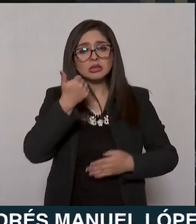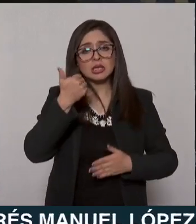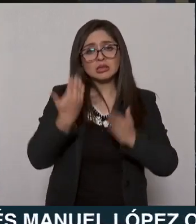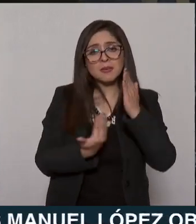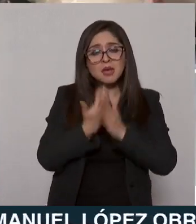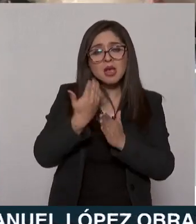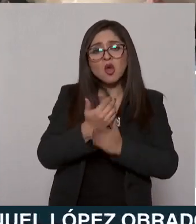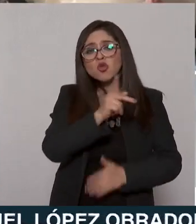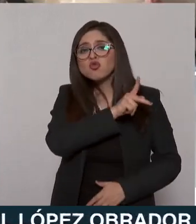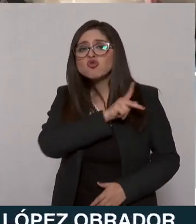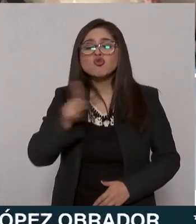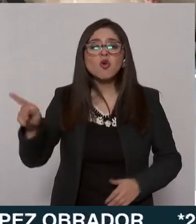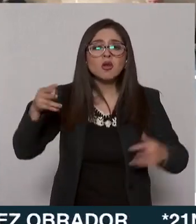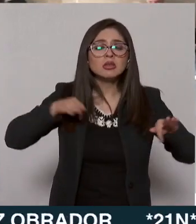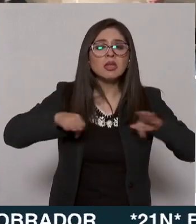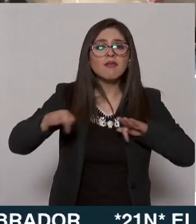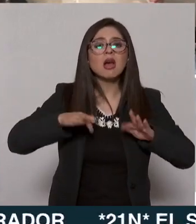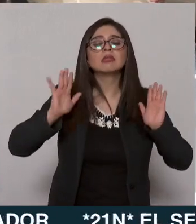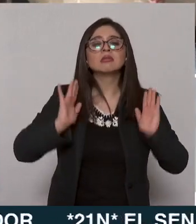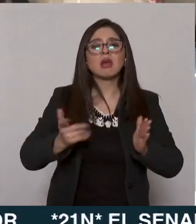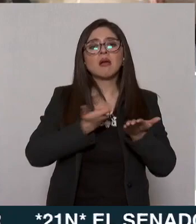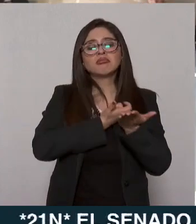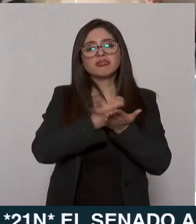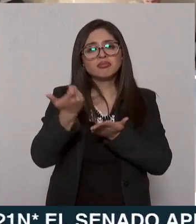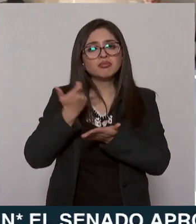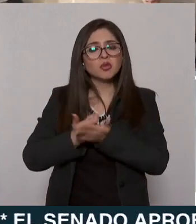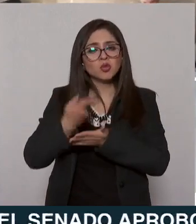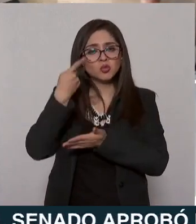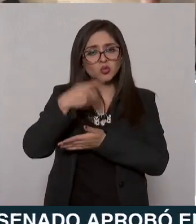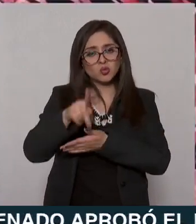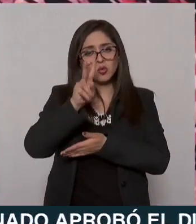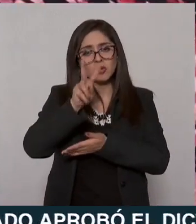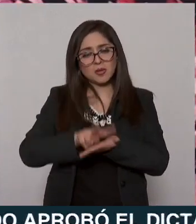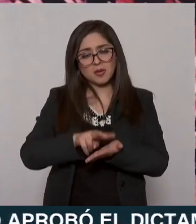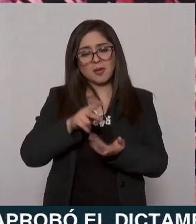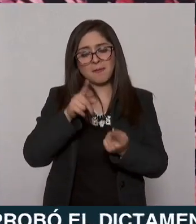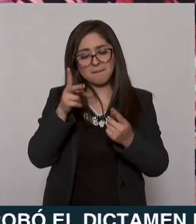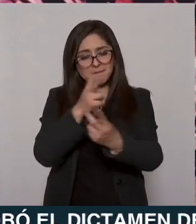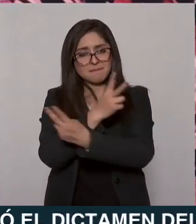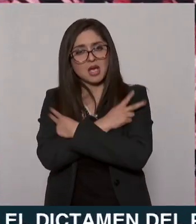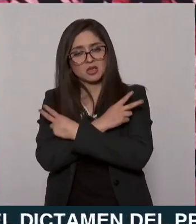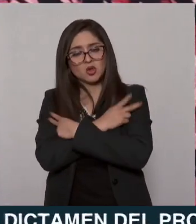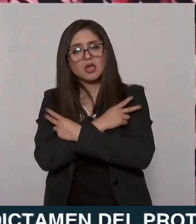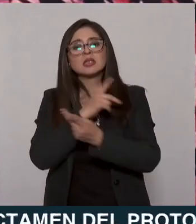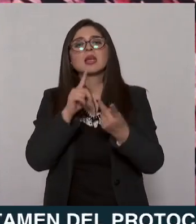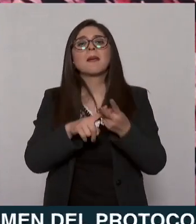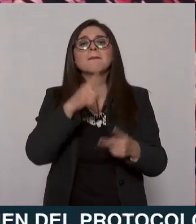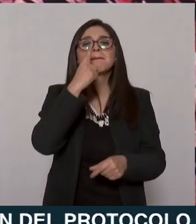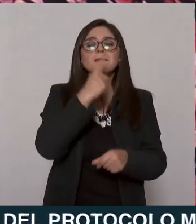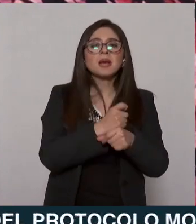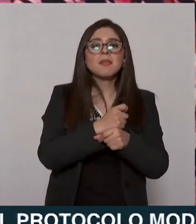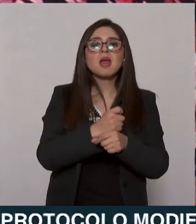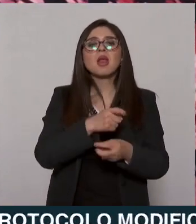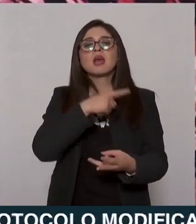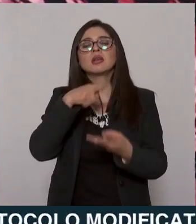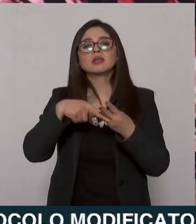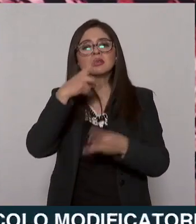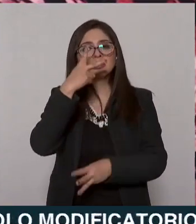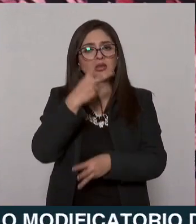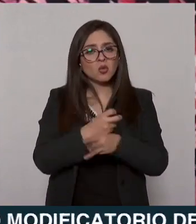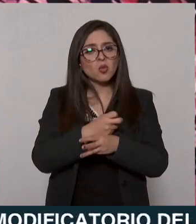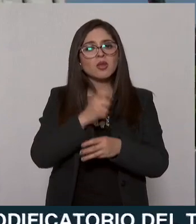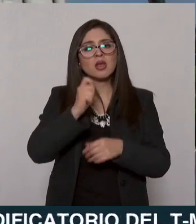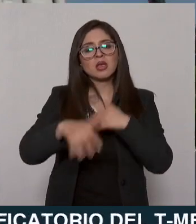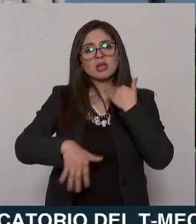totalidad de los trabajadores reciban esta prestación de vacaciones, la primera y la segunda quincena del